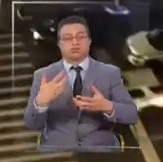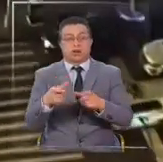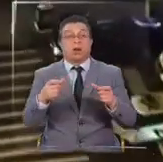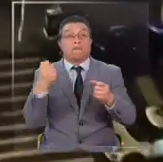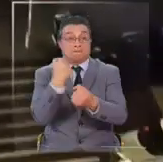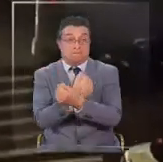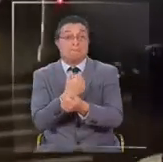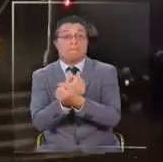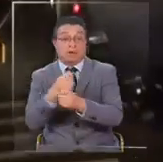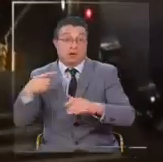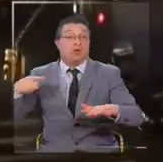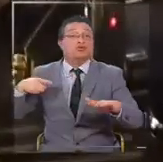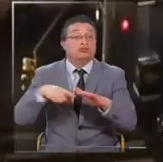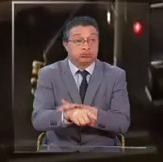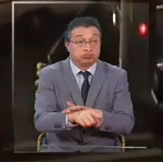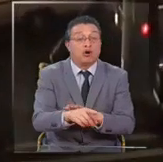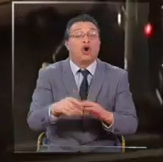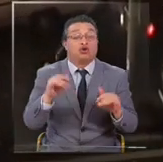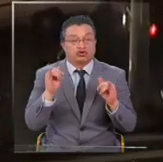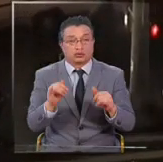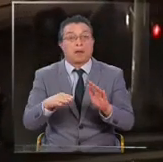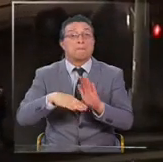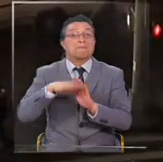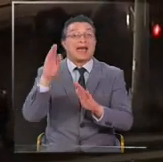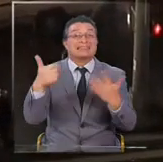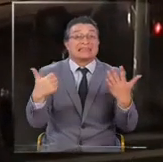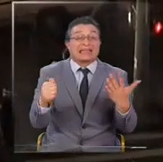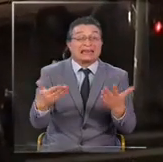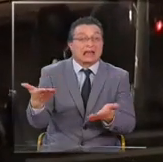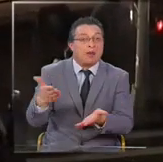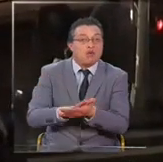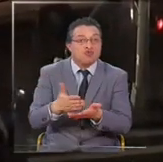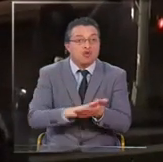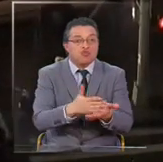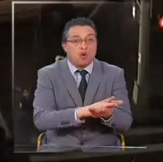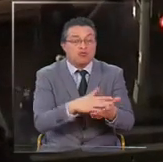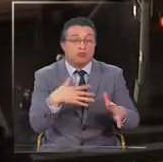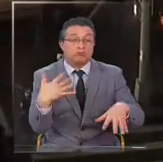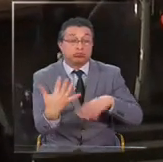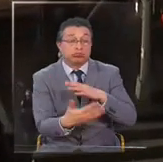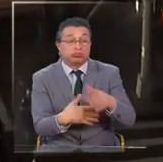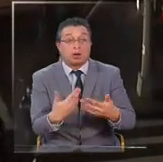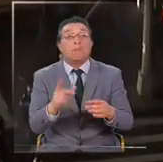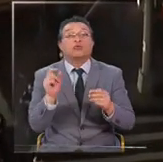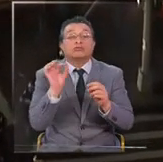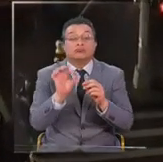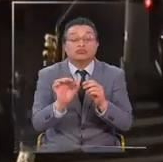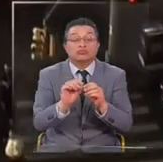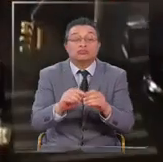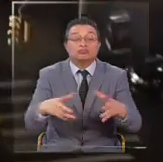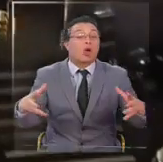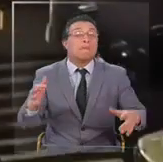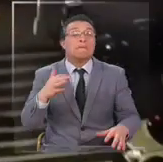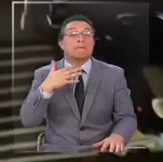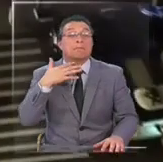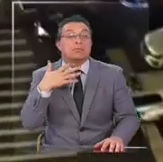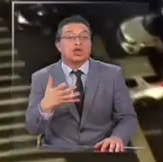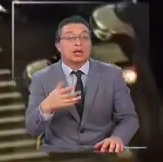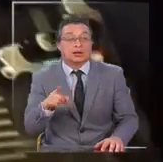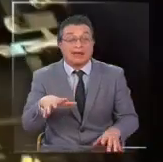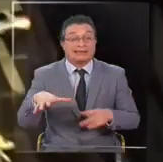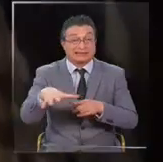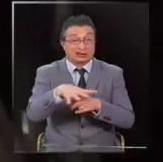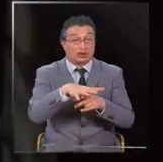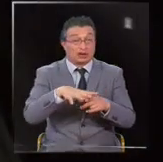Guardia Nacional para restaurar el orden. Hubo más de 60 muertos. ¿Por qué me refiero a una chispa? Básicamente porque las condiciones en las cuales